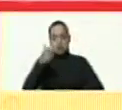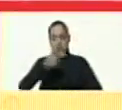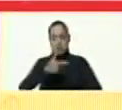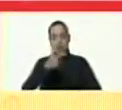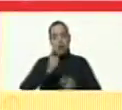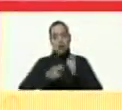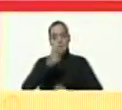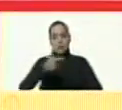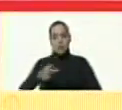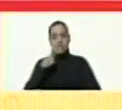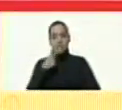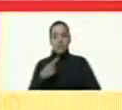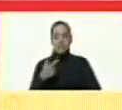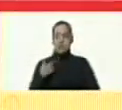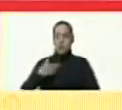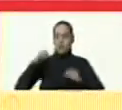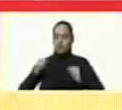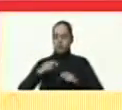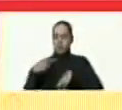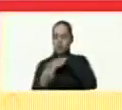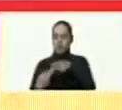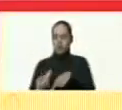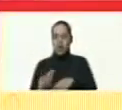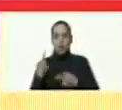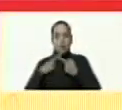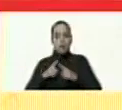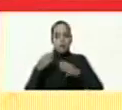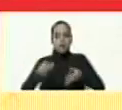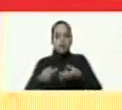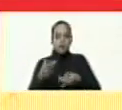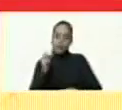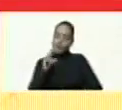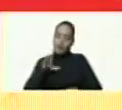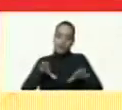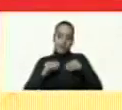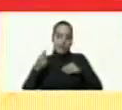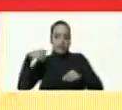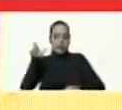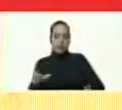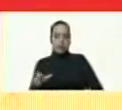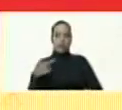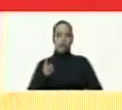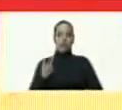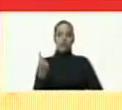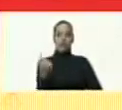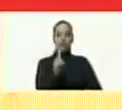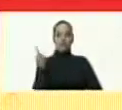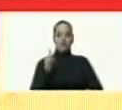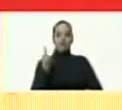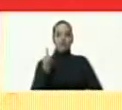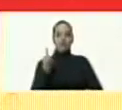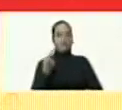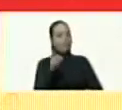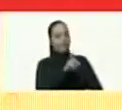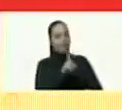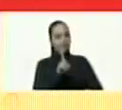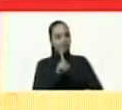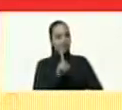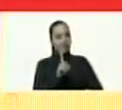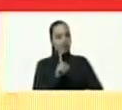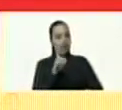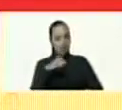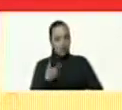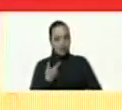bueno, son tan sectarios que no aceptan a nadie. Ellos son puros. Hay que ser radical en